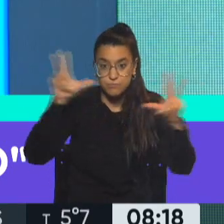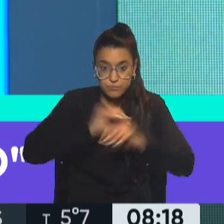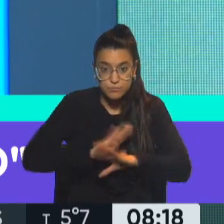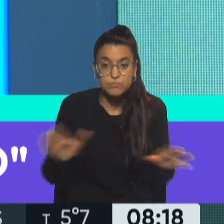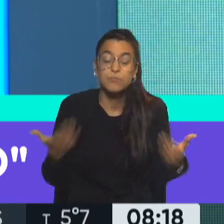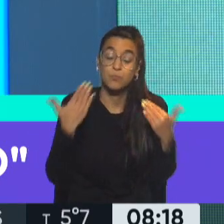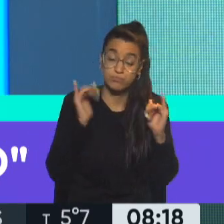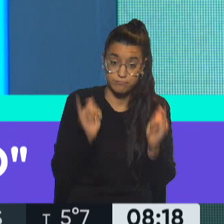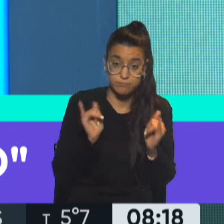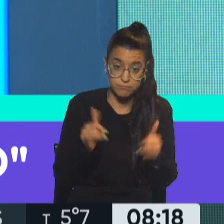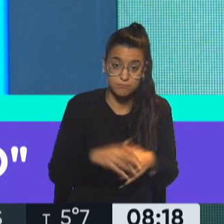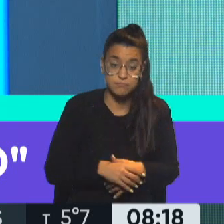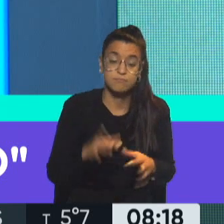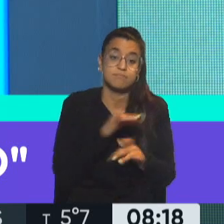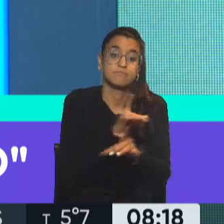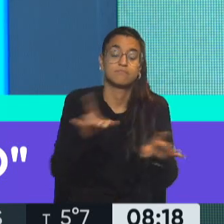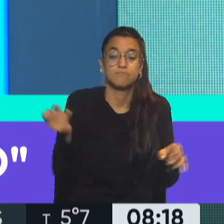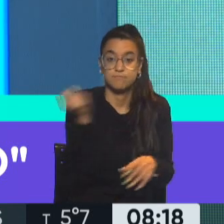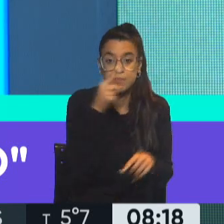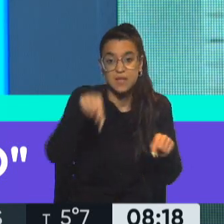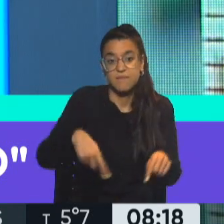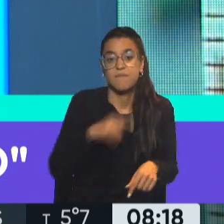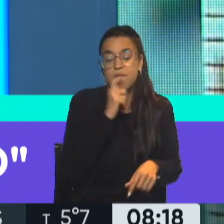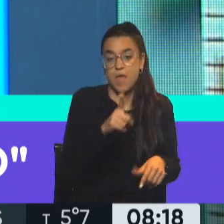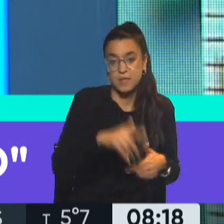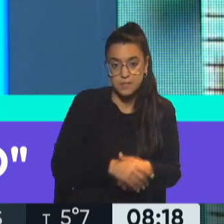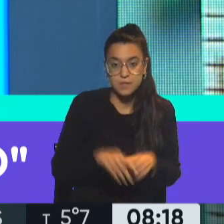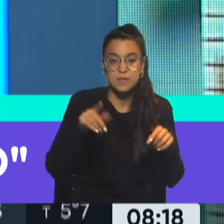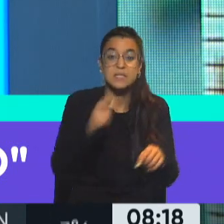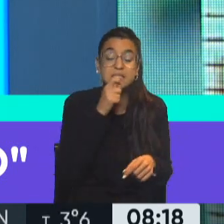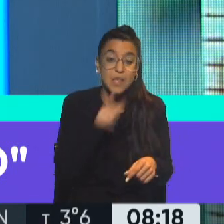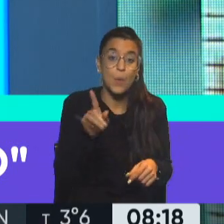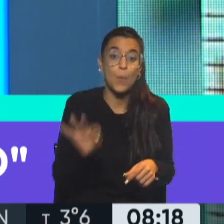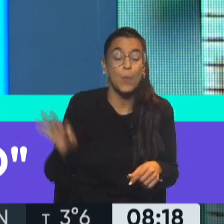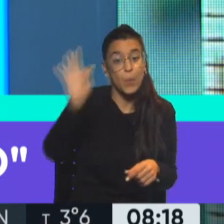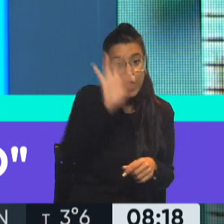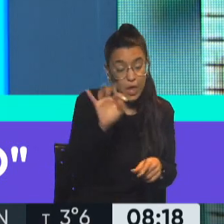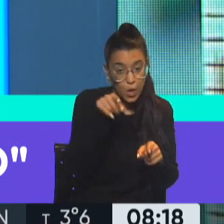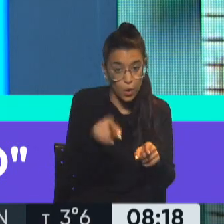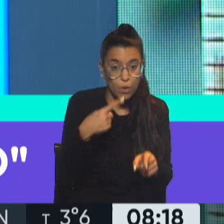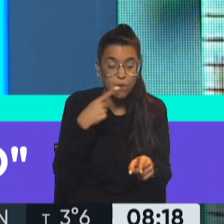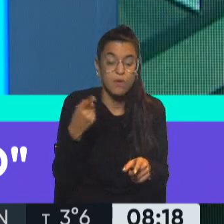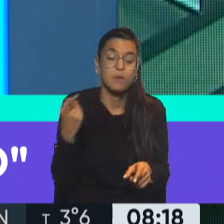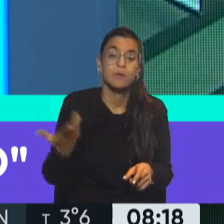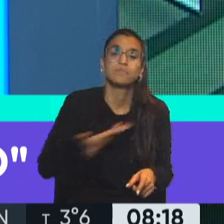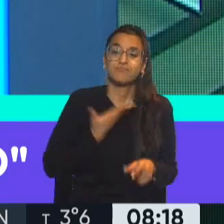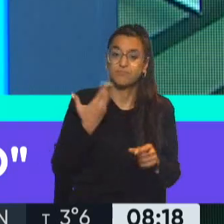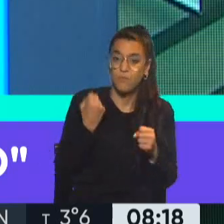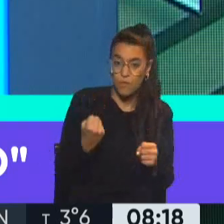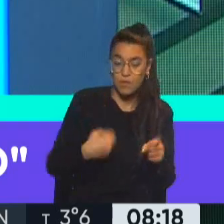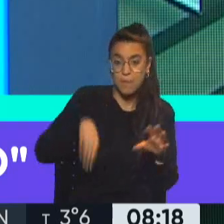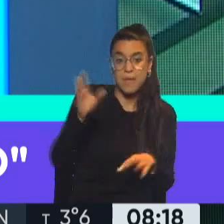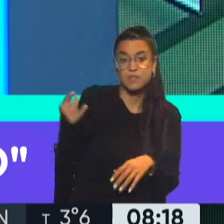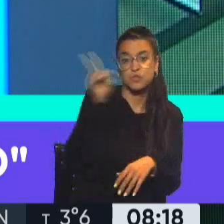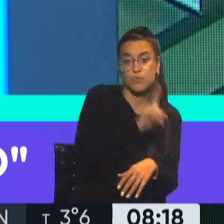Es probable, se transmite de otra manera, este es mucho más fácil. Ahora, si este virus fuera más letal que